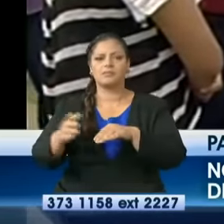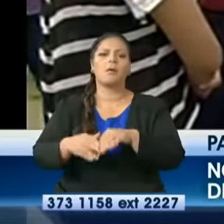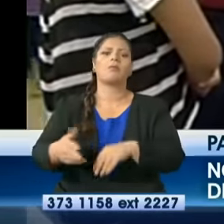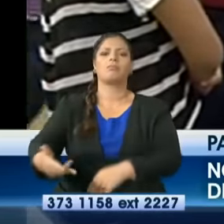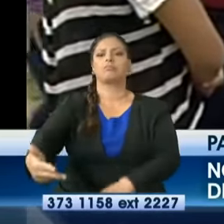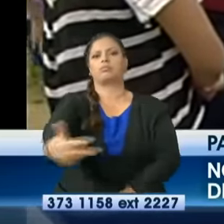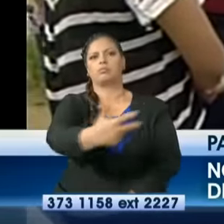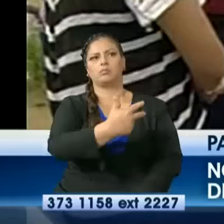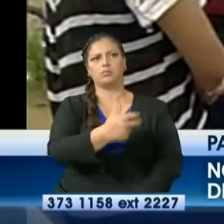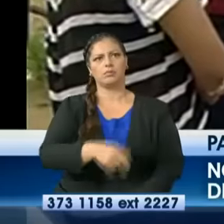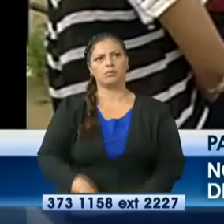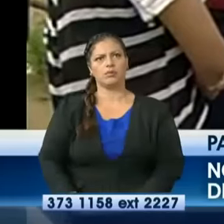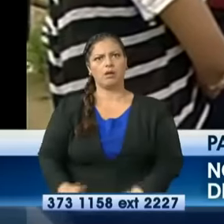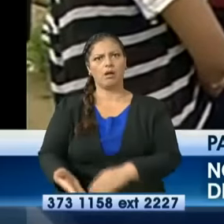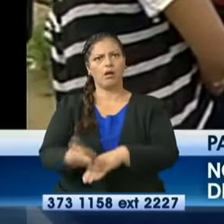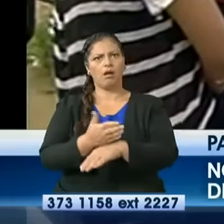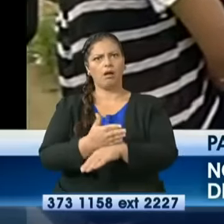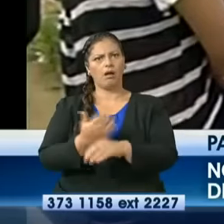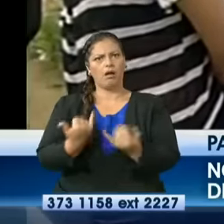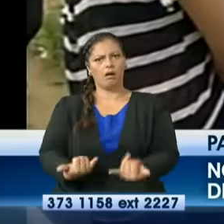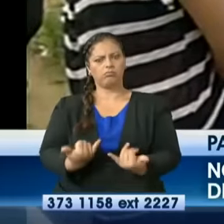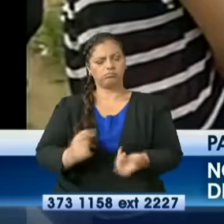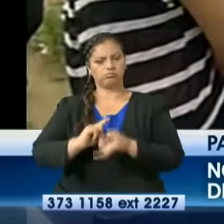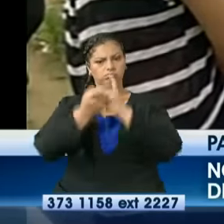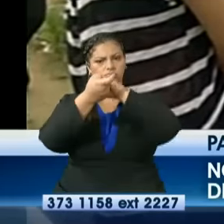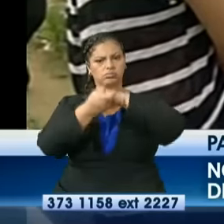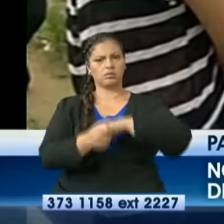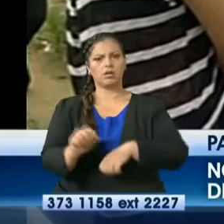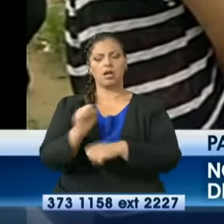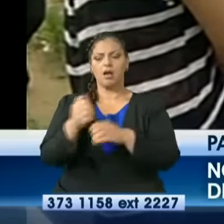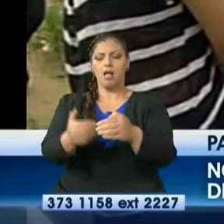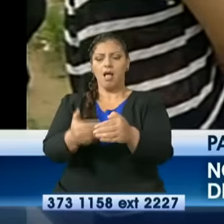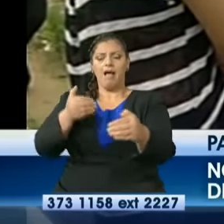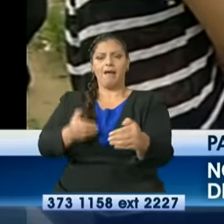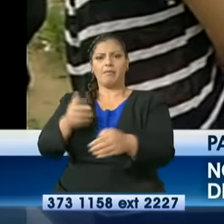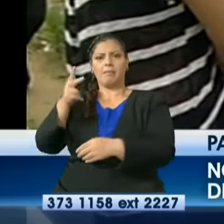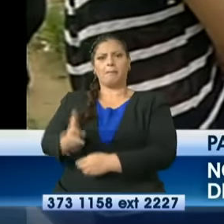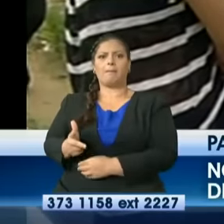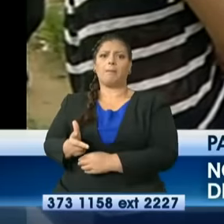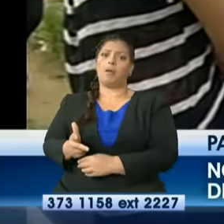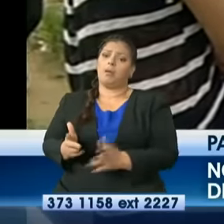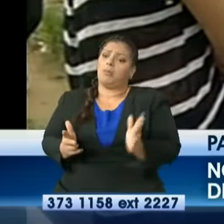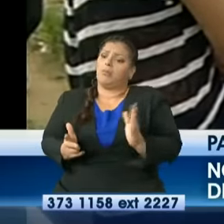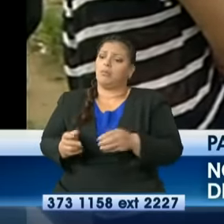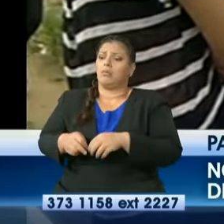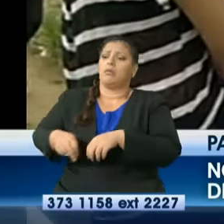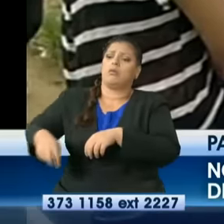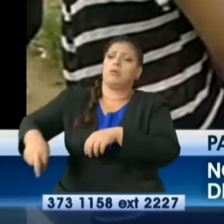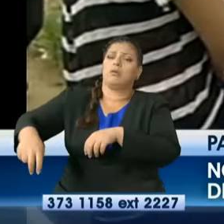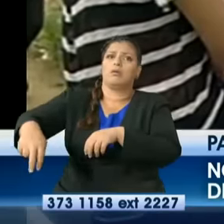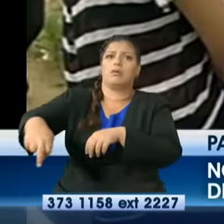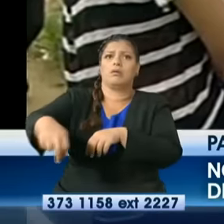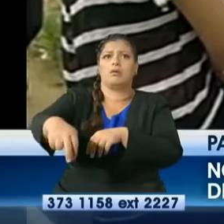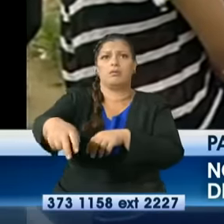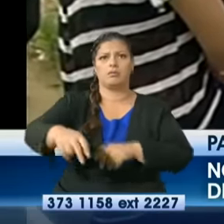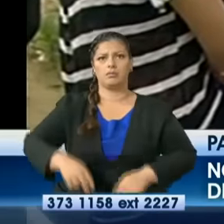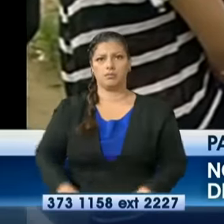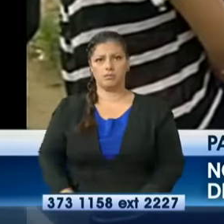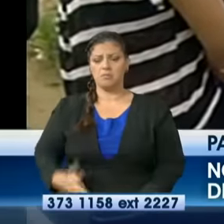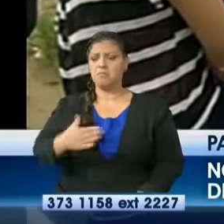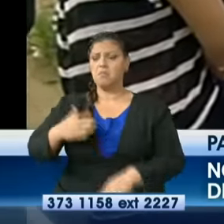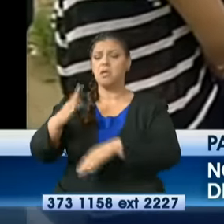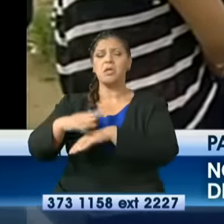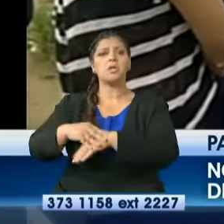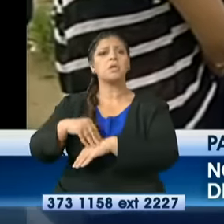una cuadra antes de los conos, ¿qué significa? Que todo padre va a parquear su carro para ir a dejar a su hijo hasta la escuela. Porque yo no voy a permitir que mi hijo vaya solo. Si mi hijo